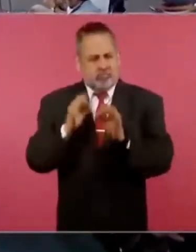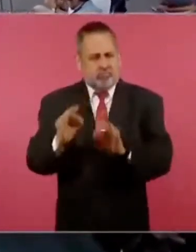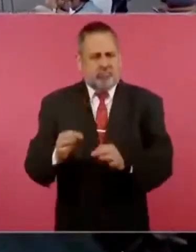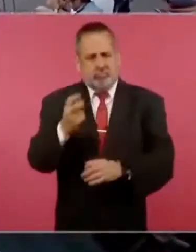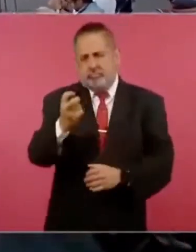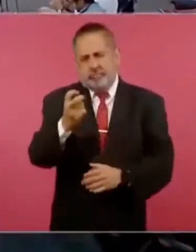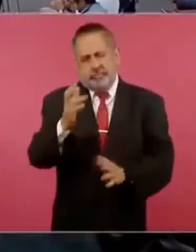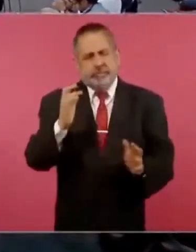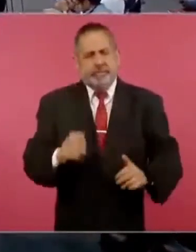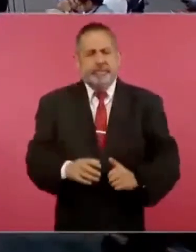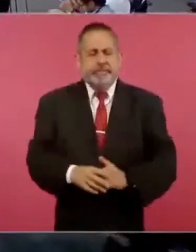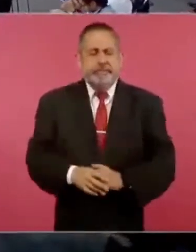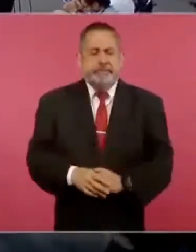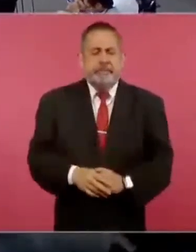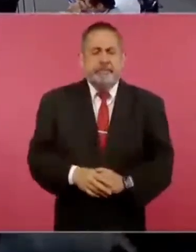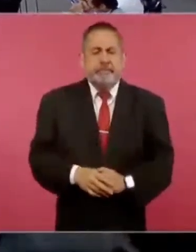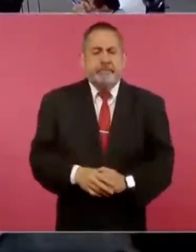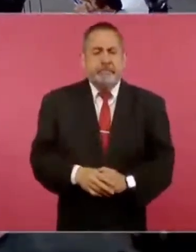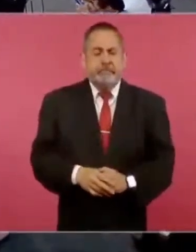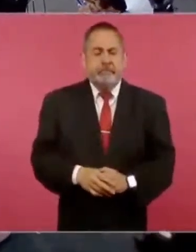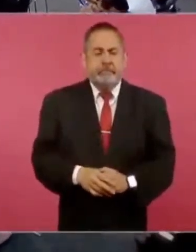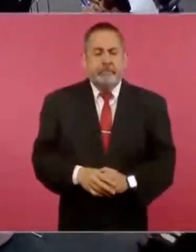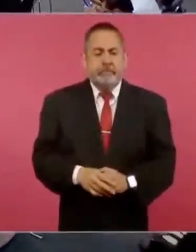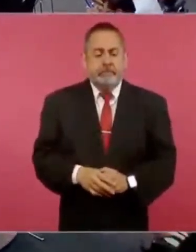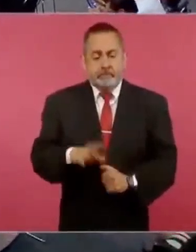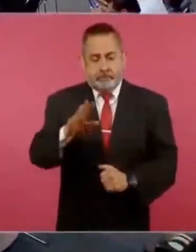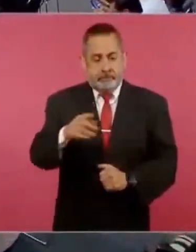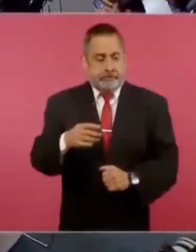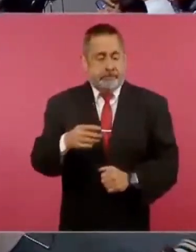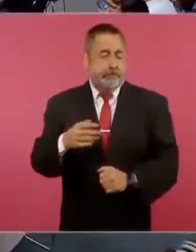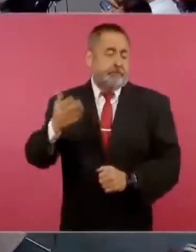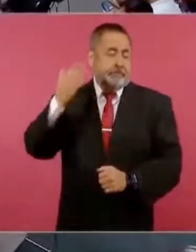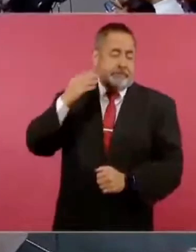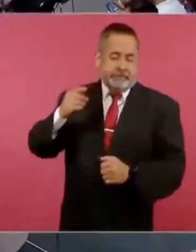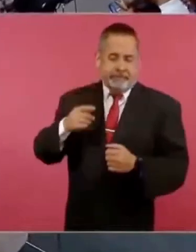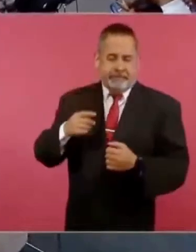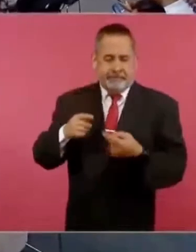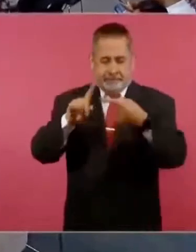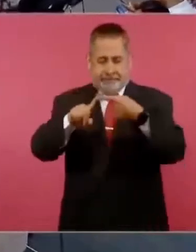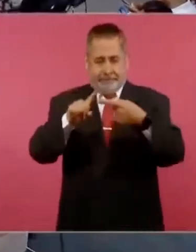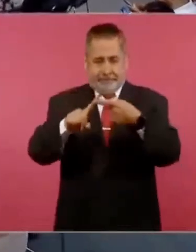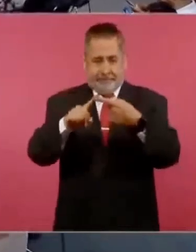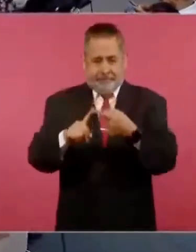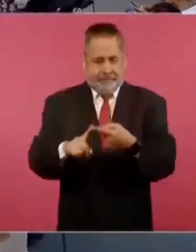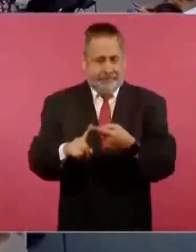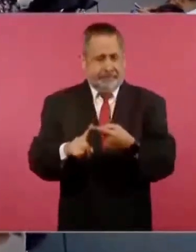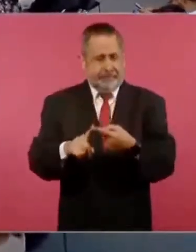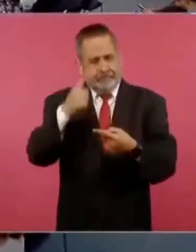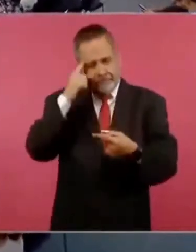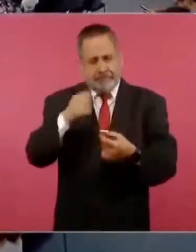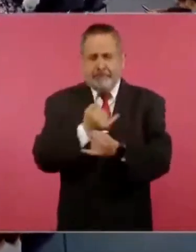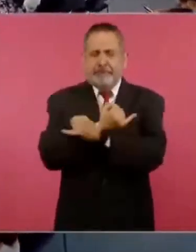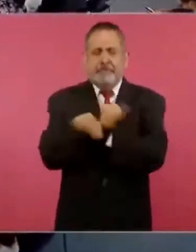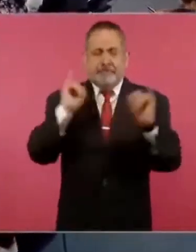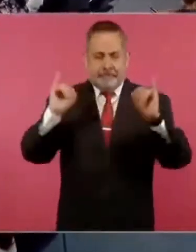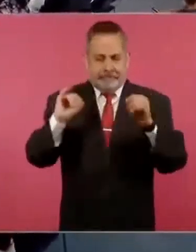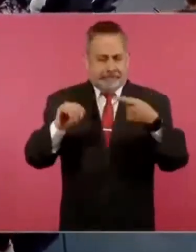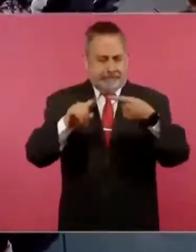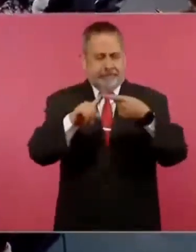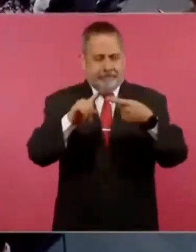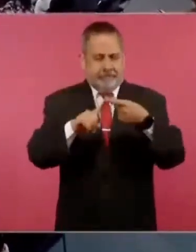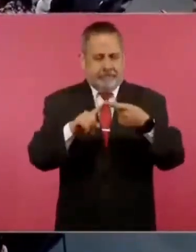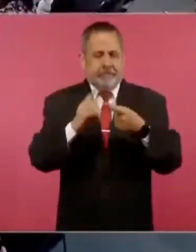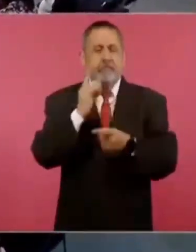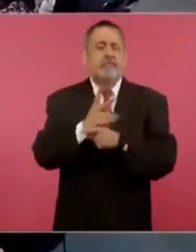porque en la primera transformación, la independencia no fue nada más lo